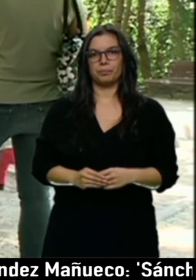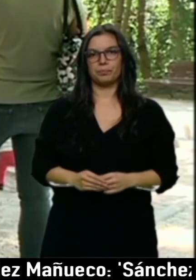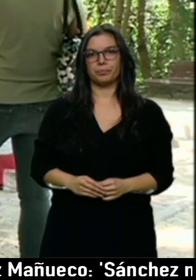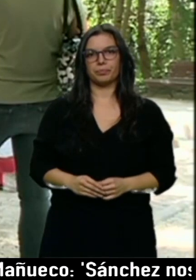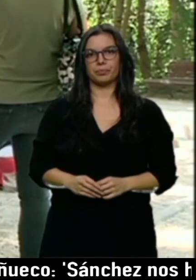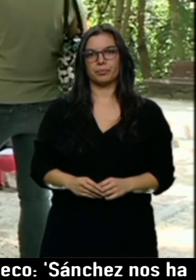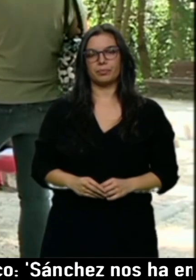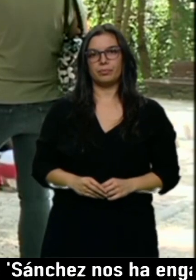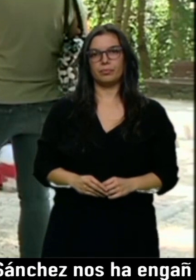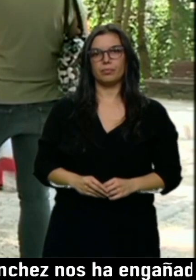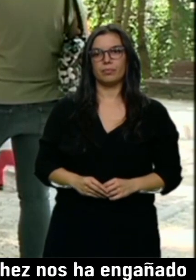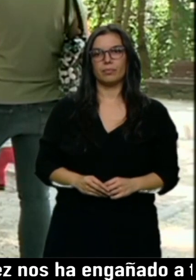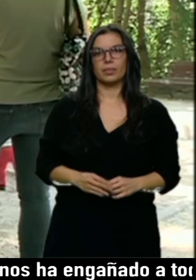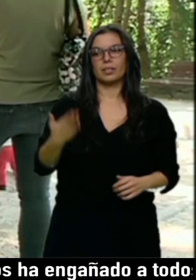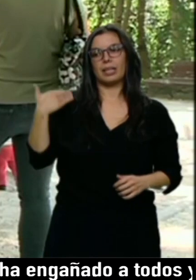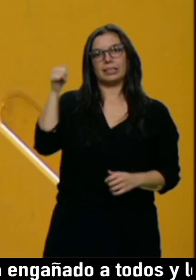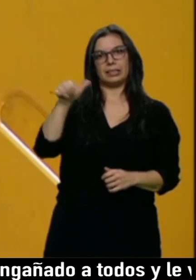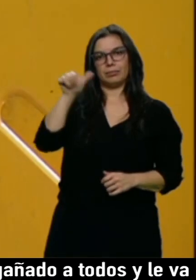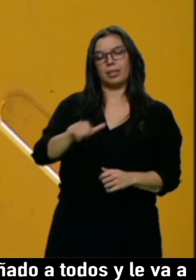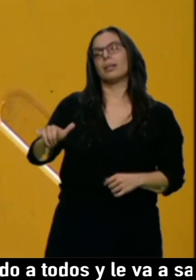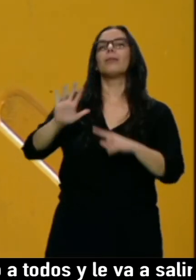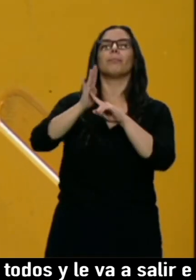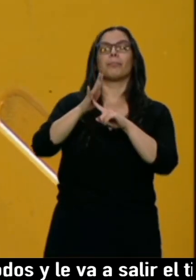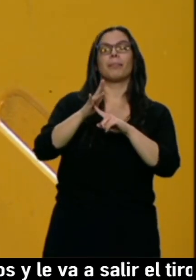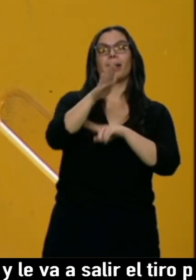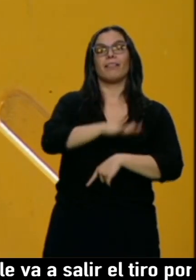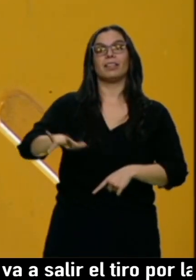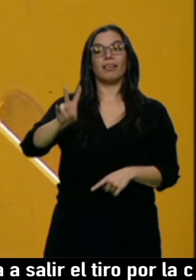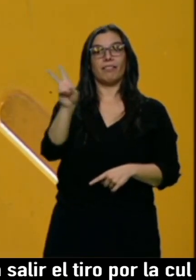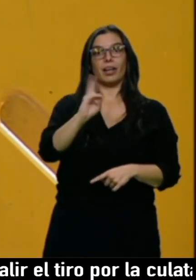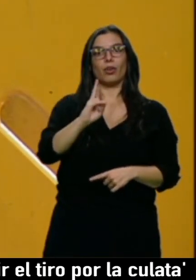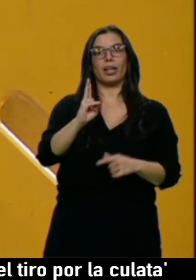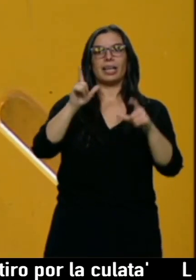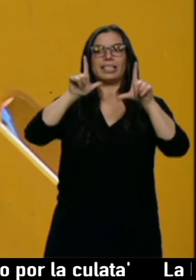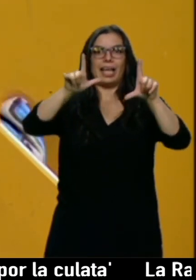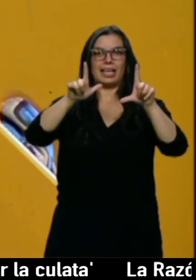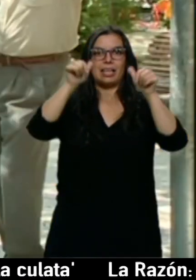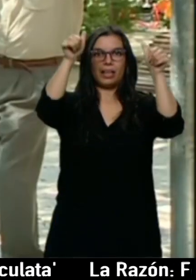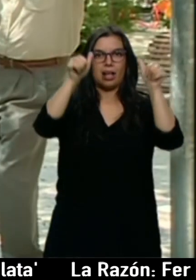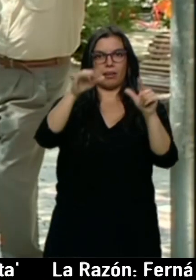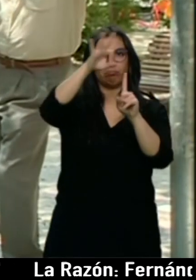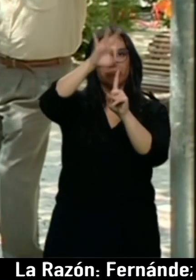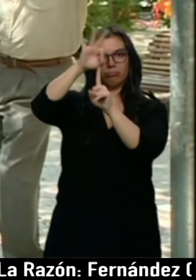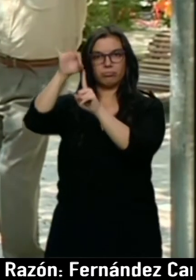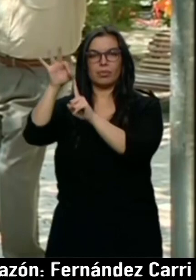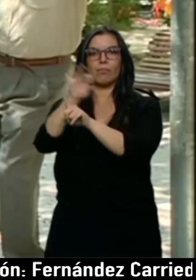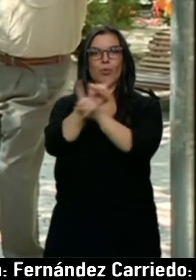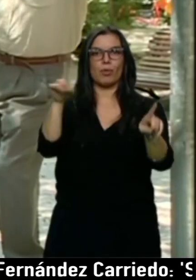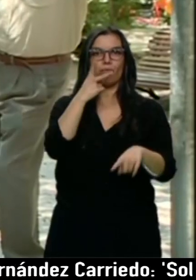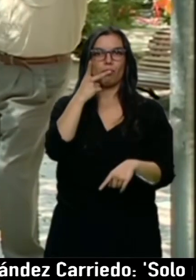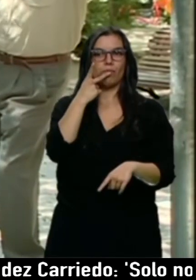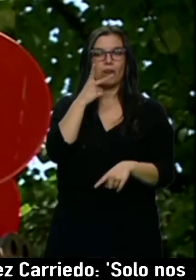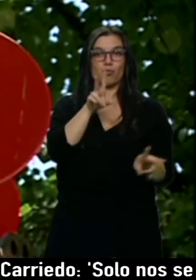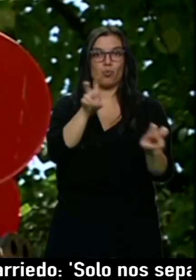Desde hace varias semanas los parques infantiles de Valladolid tienen nuevas señales, son estas las de prohibido fumar, obligatorias según la